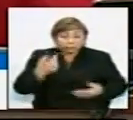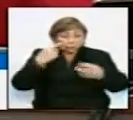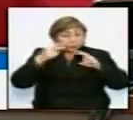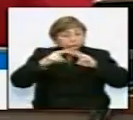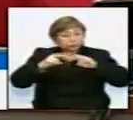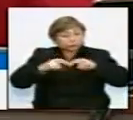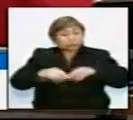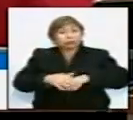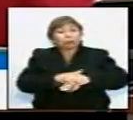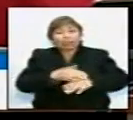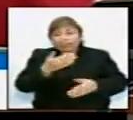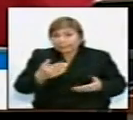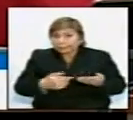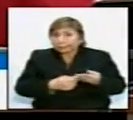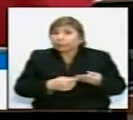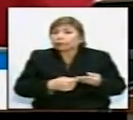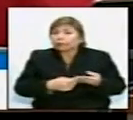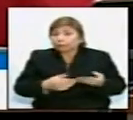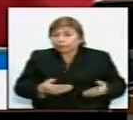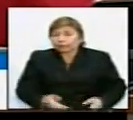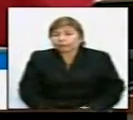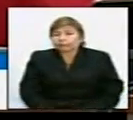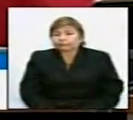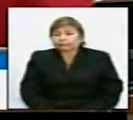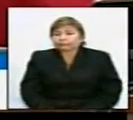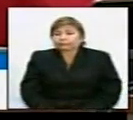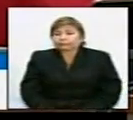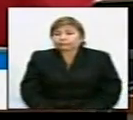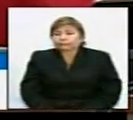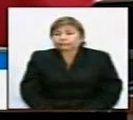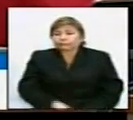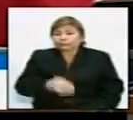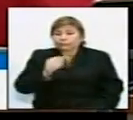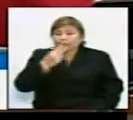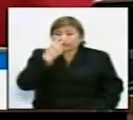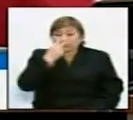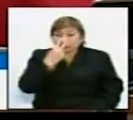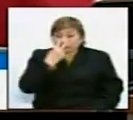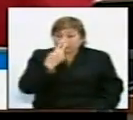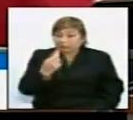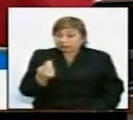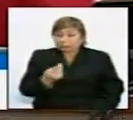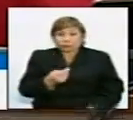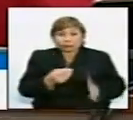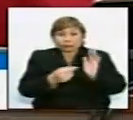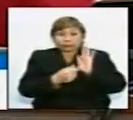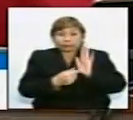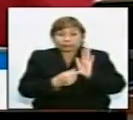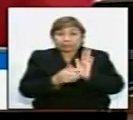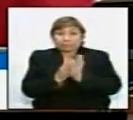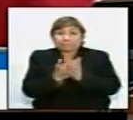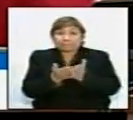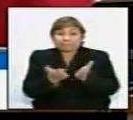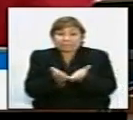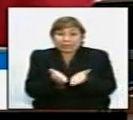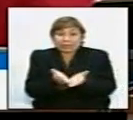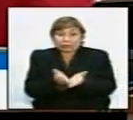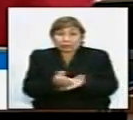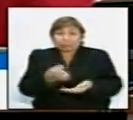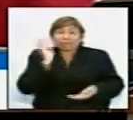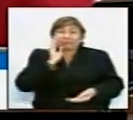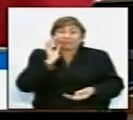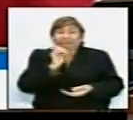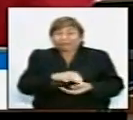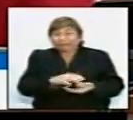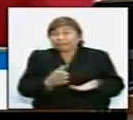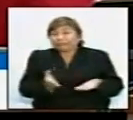investigación, esto es tecnología. Si miramos estos ejemplos, que son platos descartables,